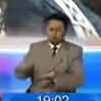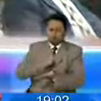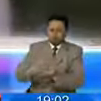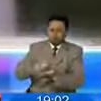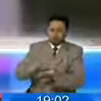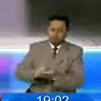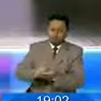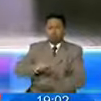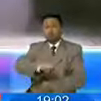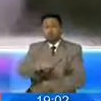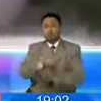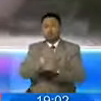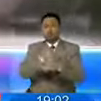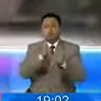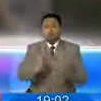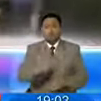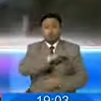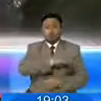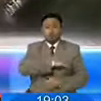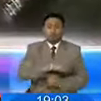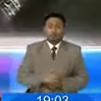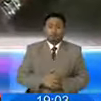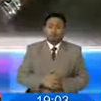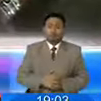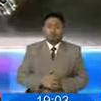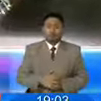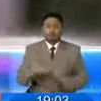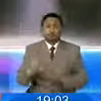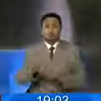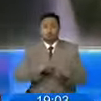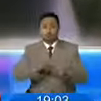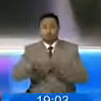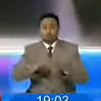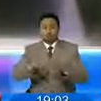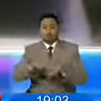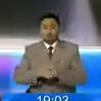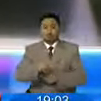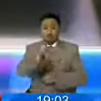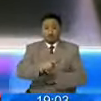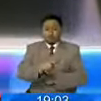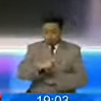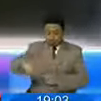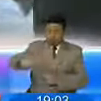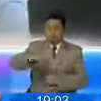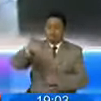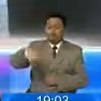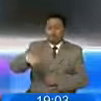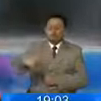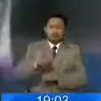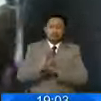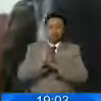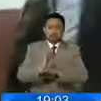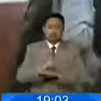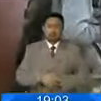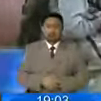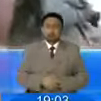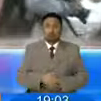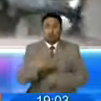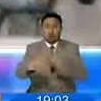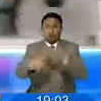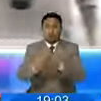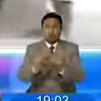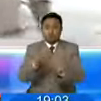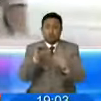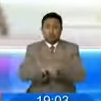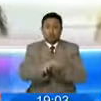municipales. Eso implicará que tengamos que llamar a esas personas a que rindan versión. Esto tras la denuncia que